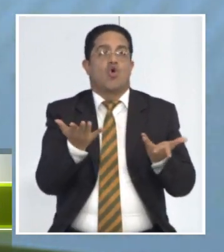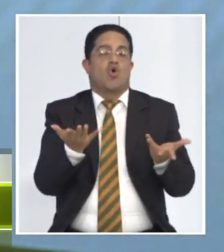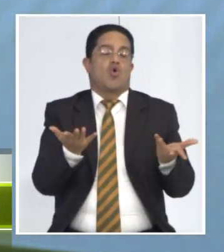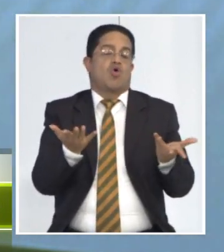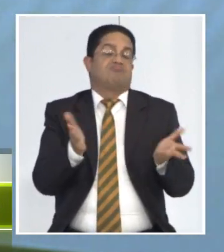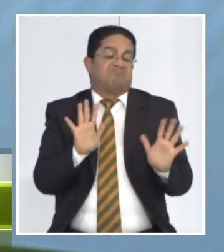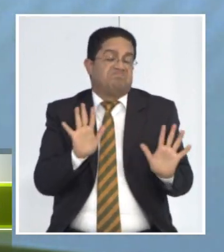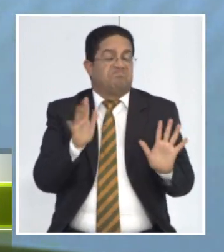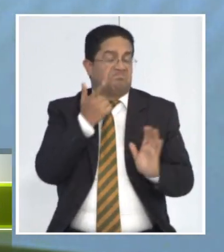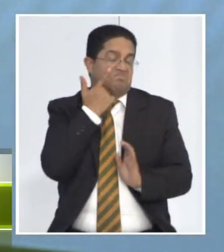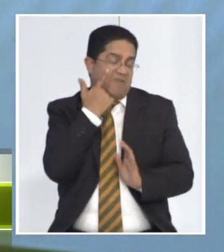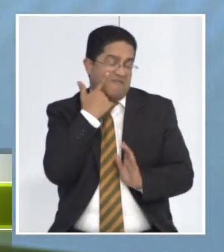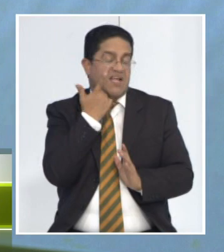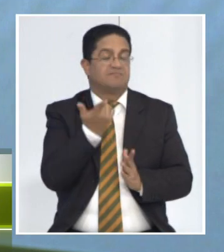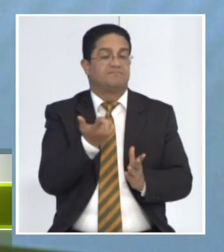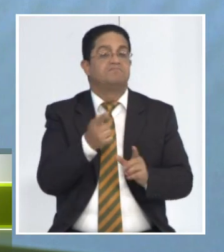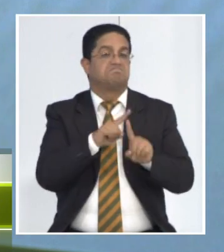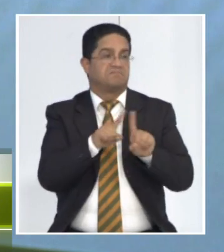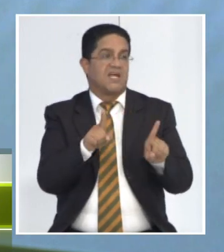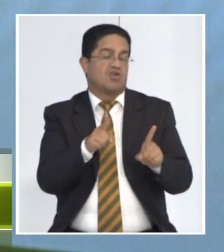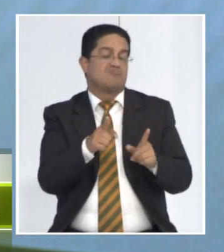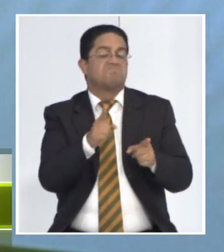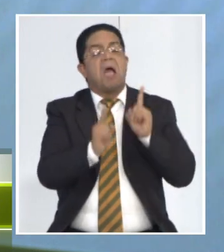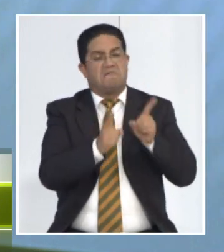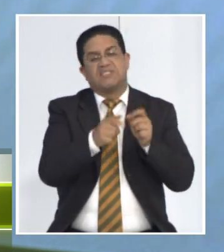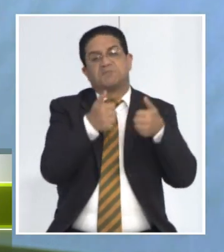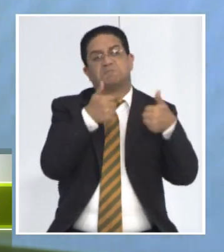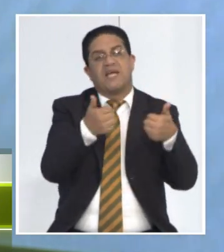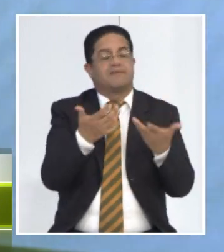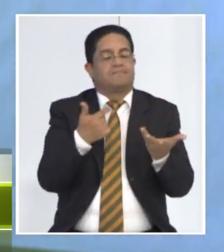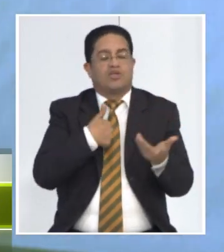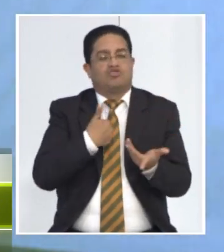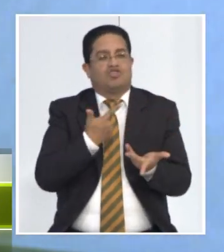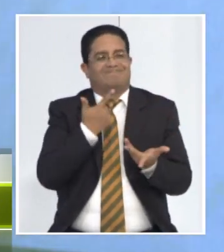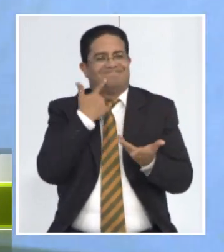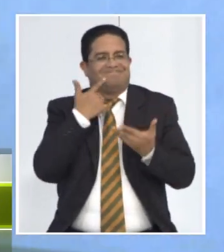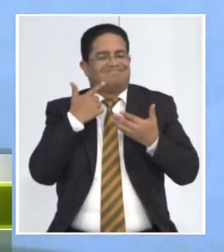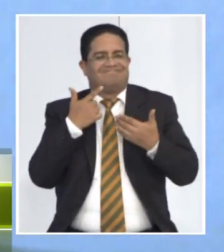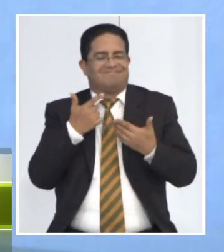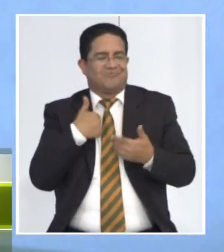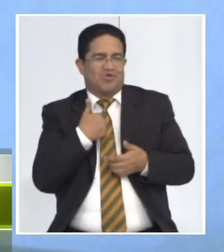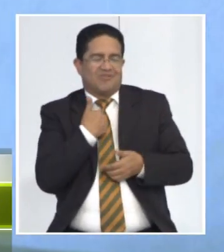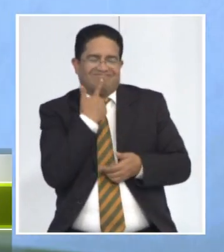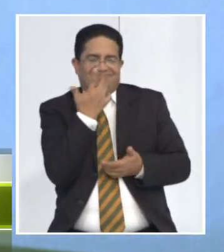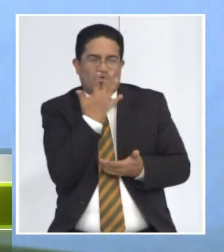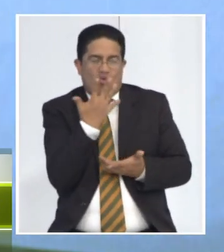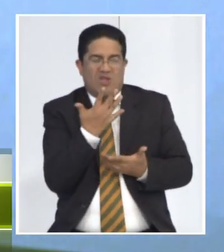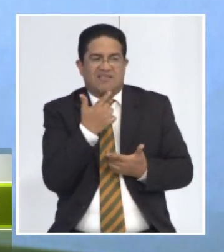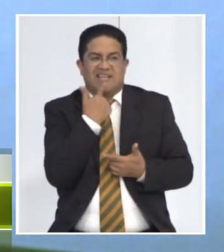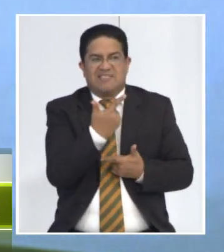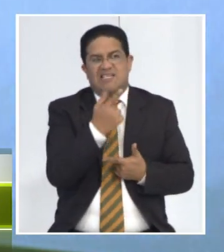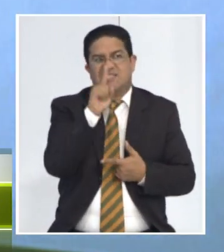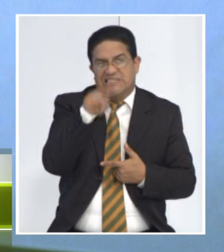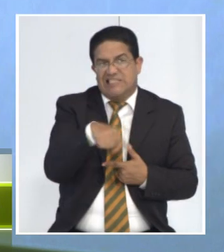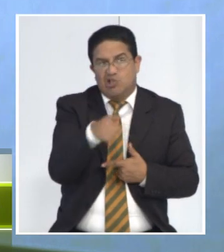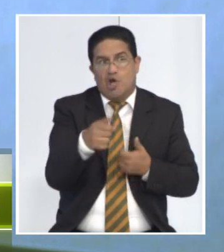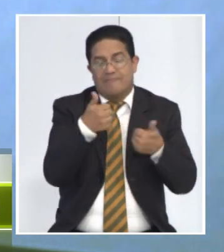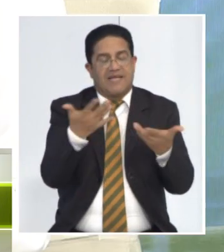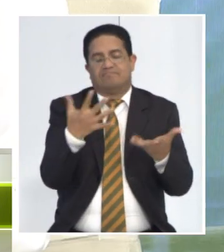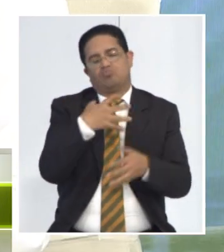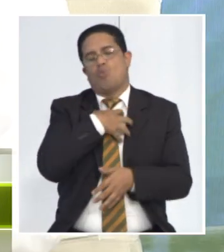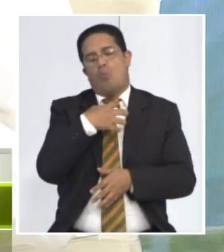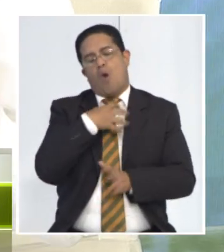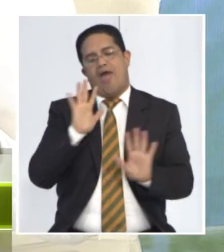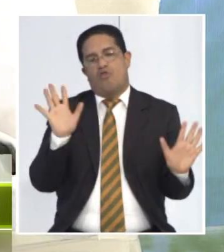Pero en líneas generales no puedo establecer si lo está haciendo bien o no simplemente con la descripción que me da. Sí,